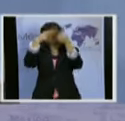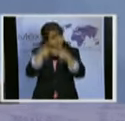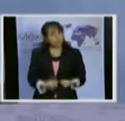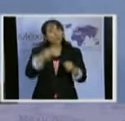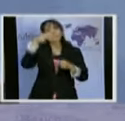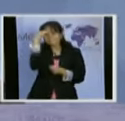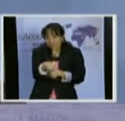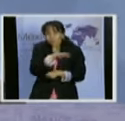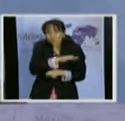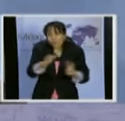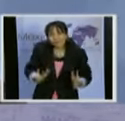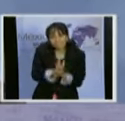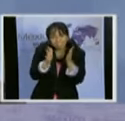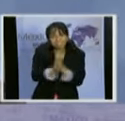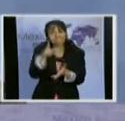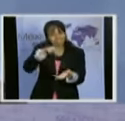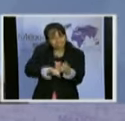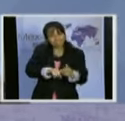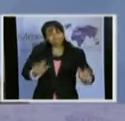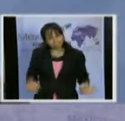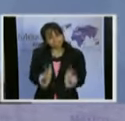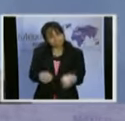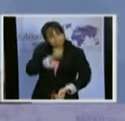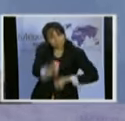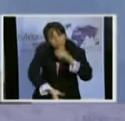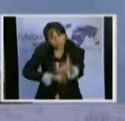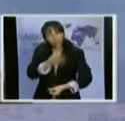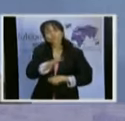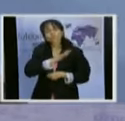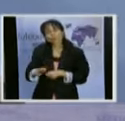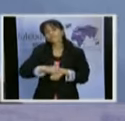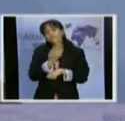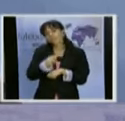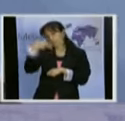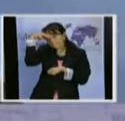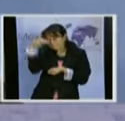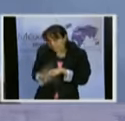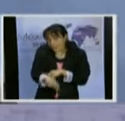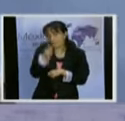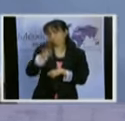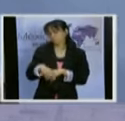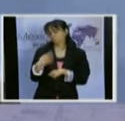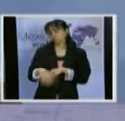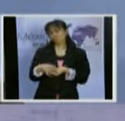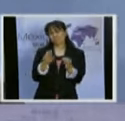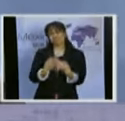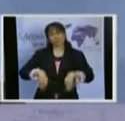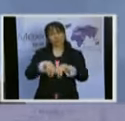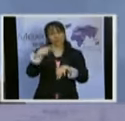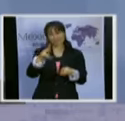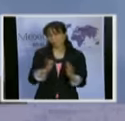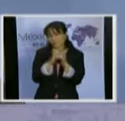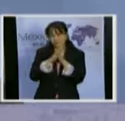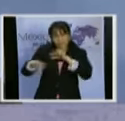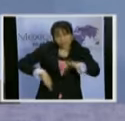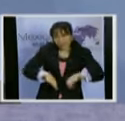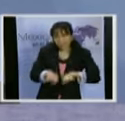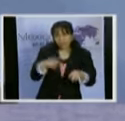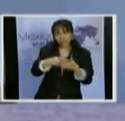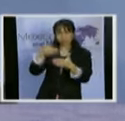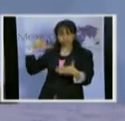En varios sentidos. Se ha hablado mucho ya en este foro del papel que juega México, que ha jugado históricamente y que puede y debe seguir jugando hoy en términos